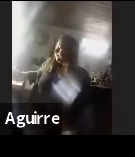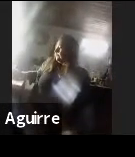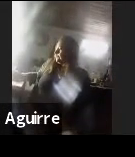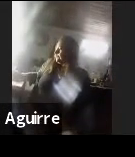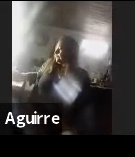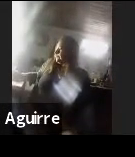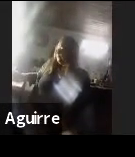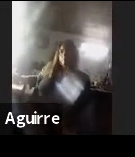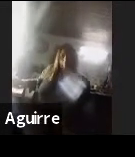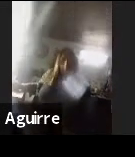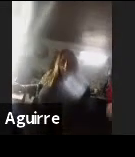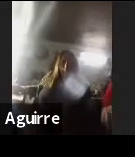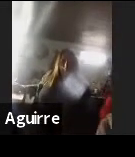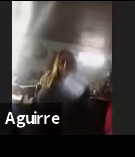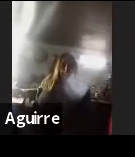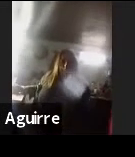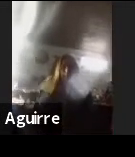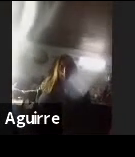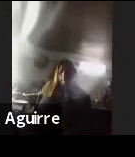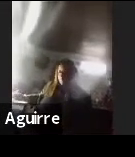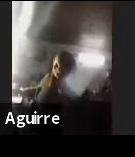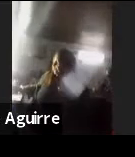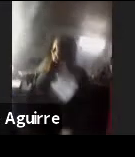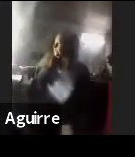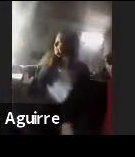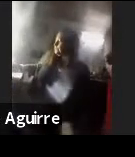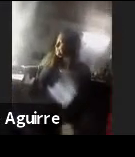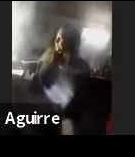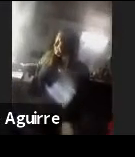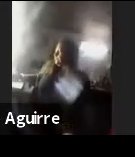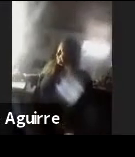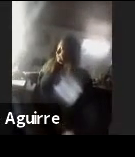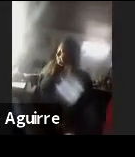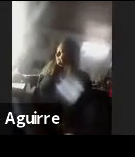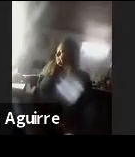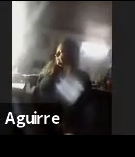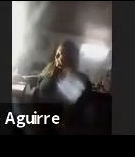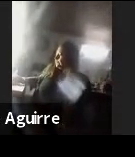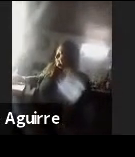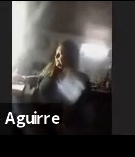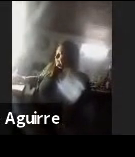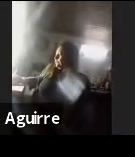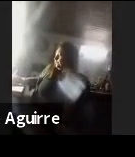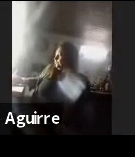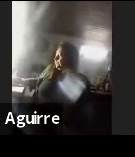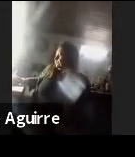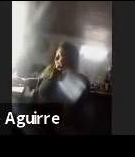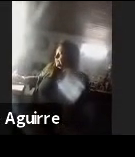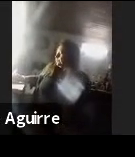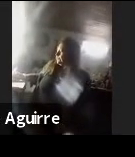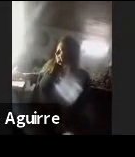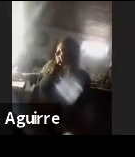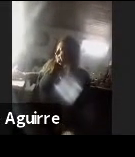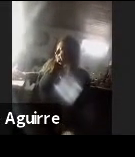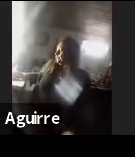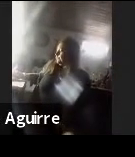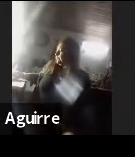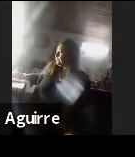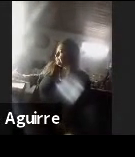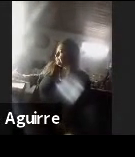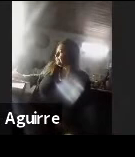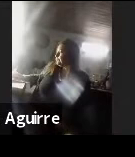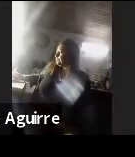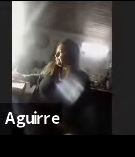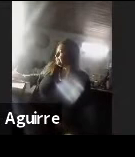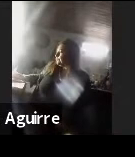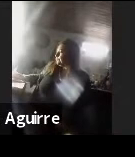yo empecé a estudiar enfermería, por eso ahí más o menos, o sea, me conocieron los papás de esta niña,